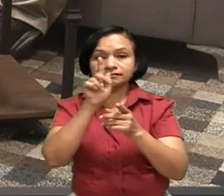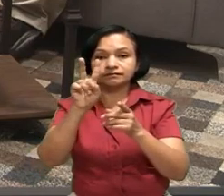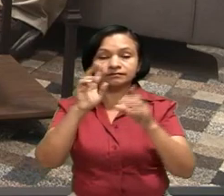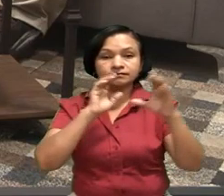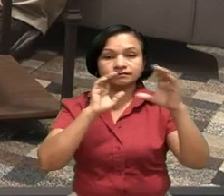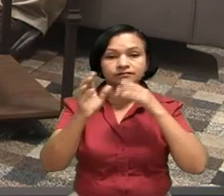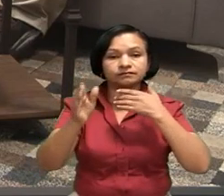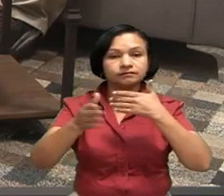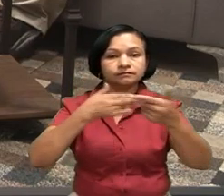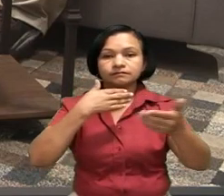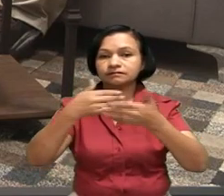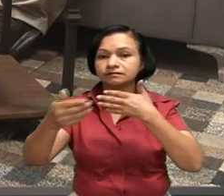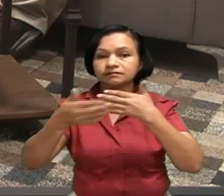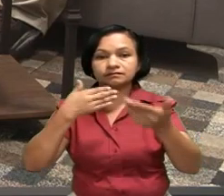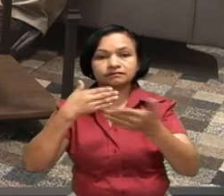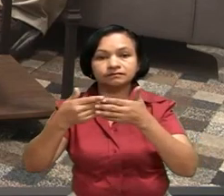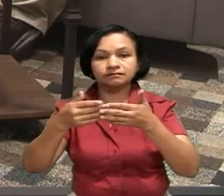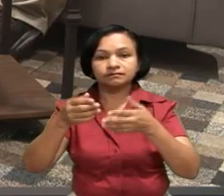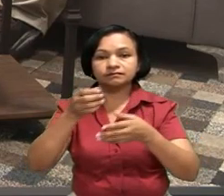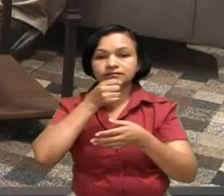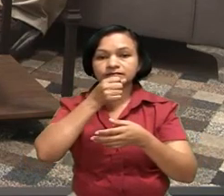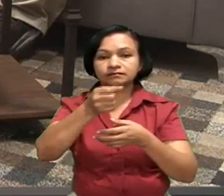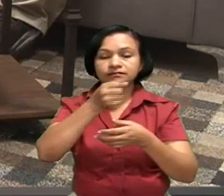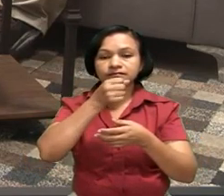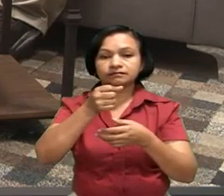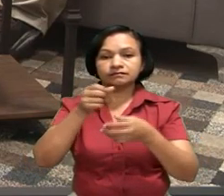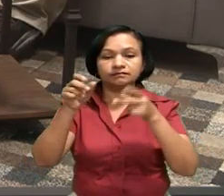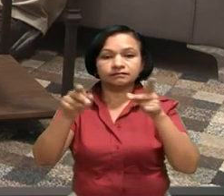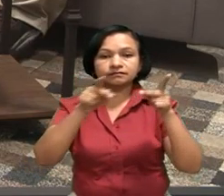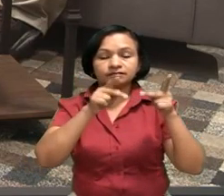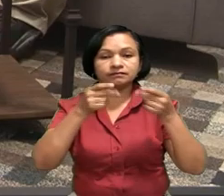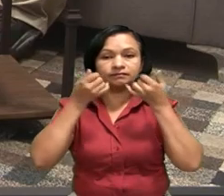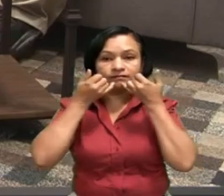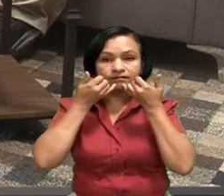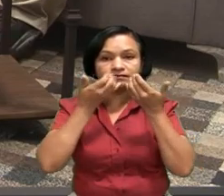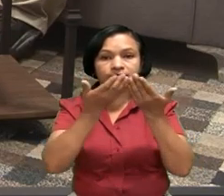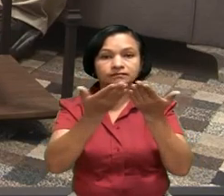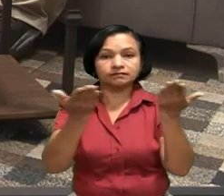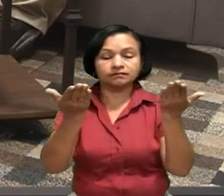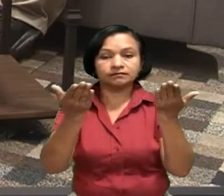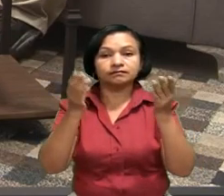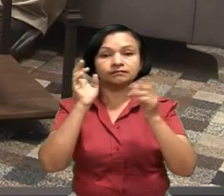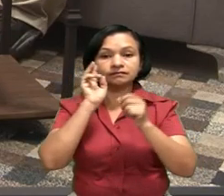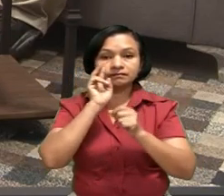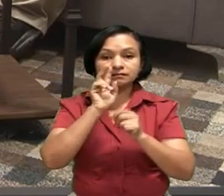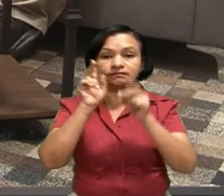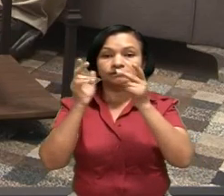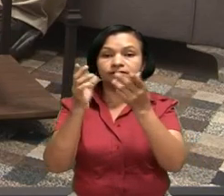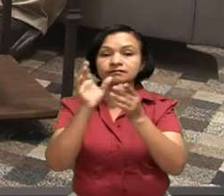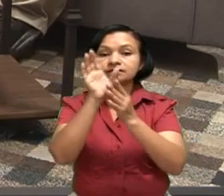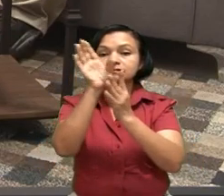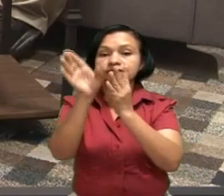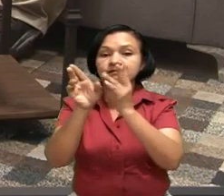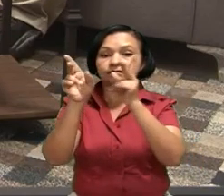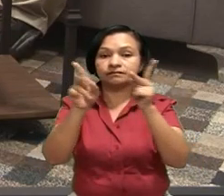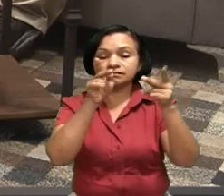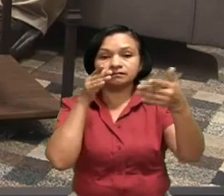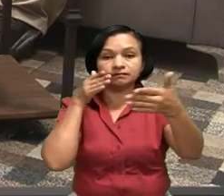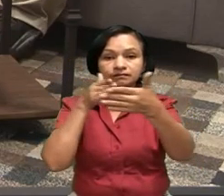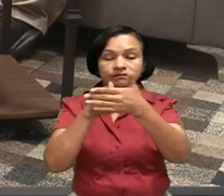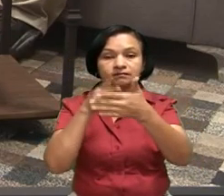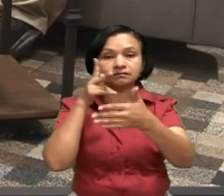la credibilidad ni del periodista ni de lo que se publica sino del alcance que tiene y en ese sentido le quisiera tenemos hacer una pausa